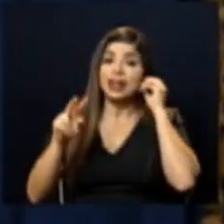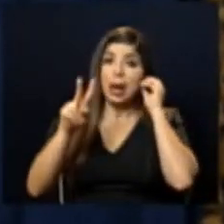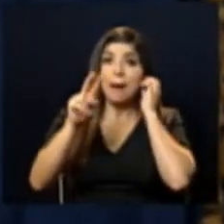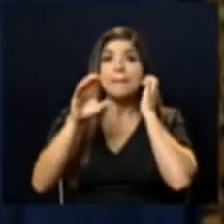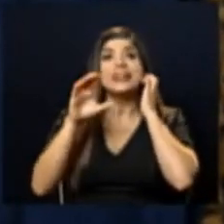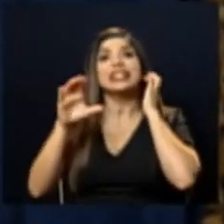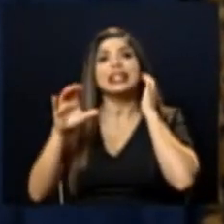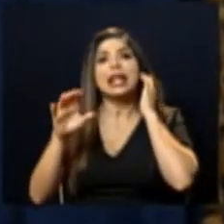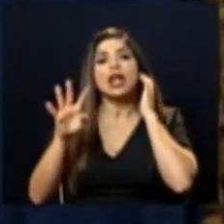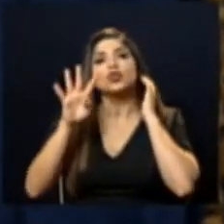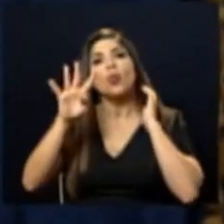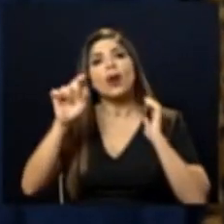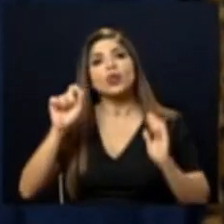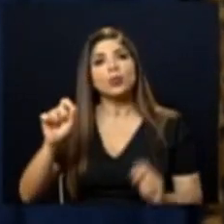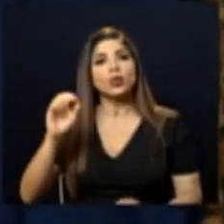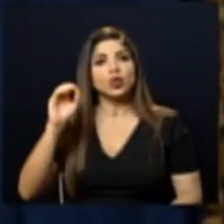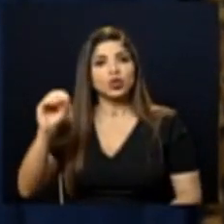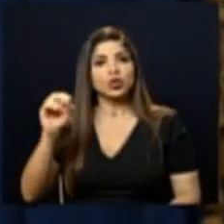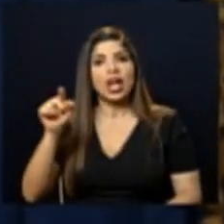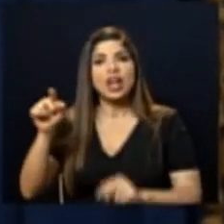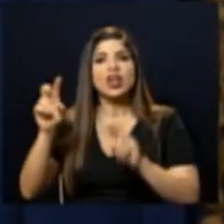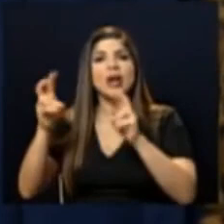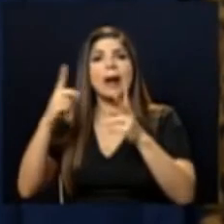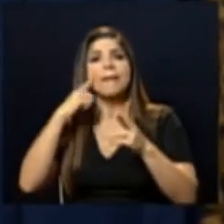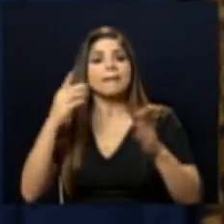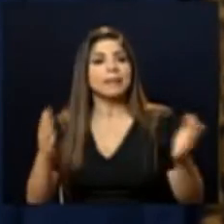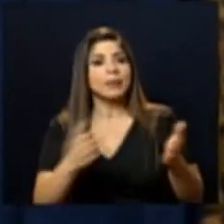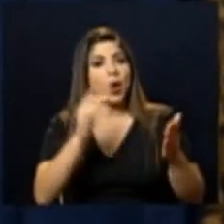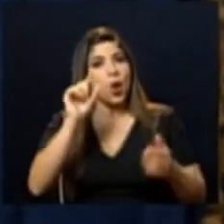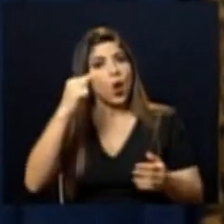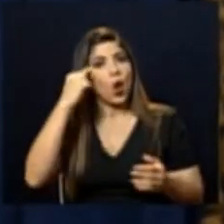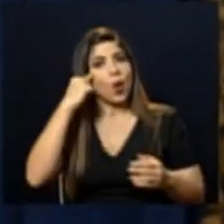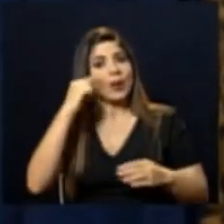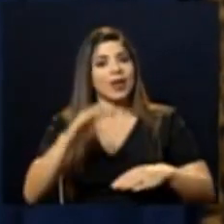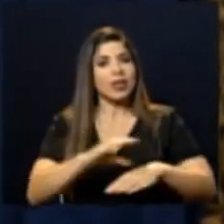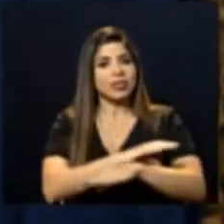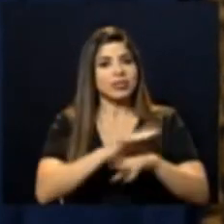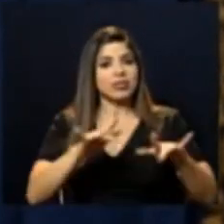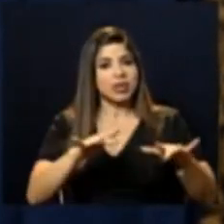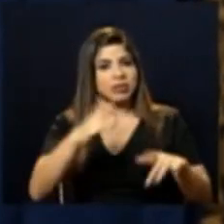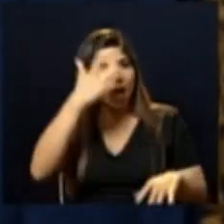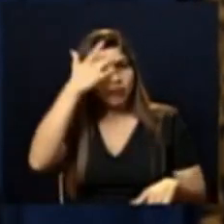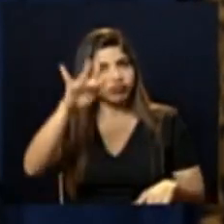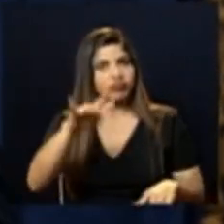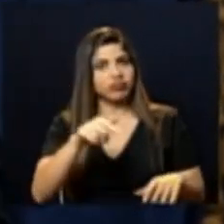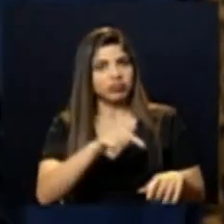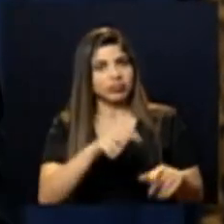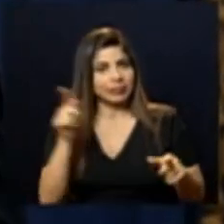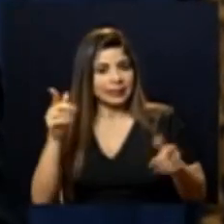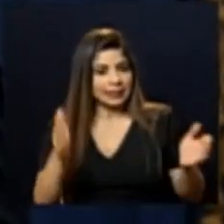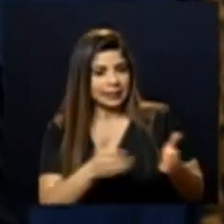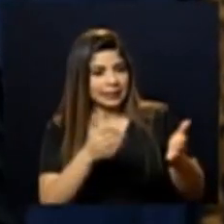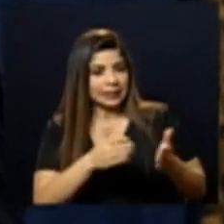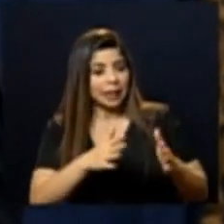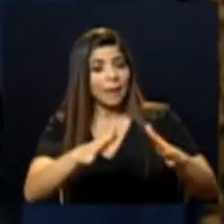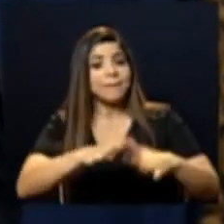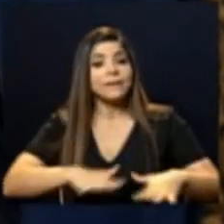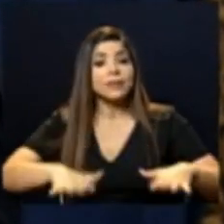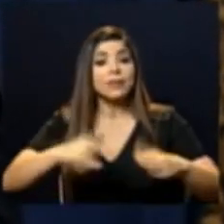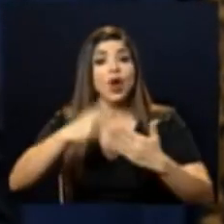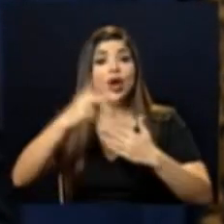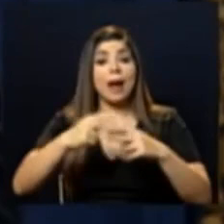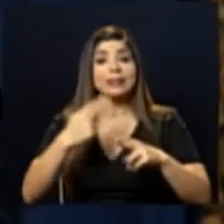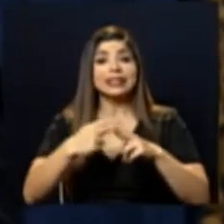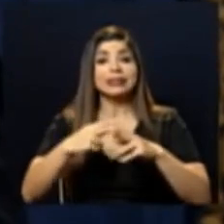Bicentenario 4.0, que promueve un gobierno digitalmente inteligente. Con el programa Espacios